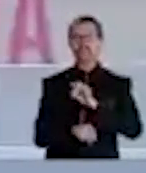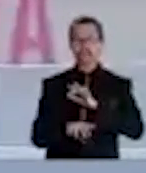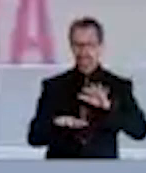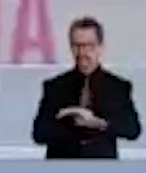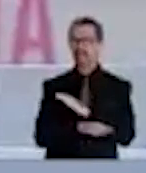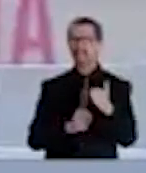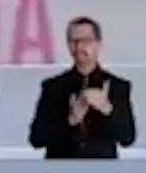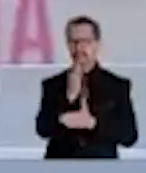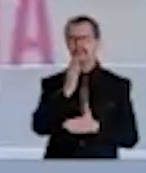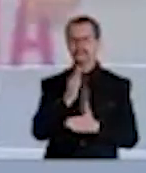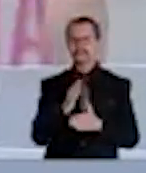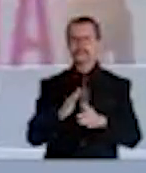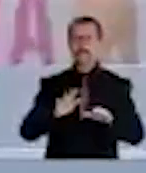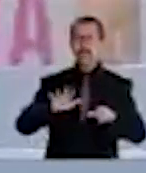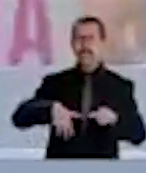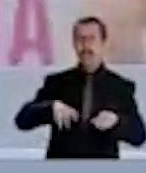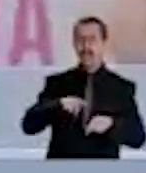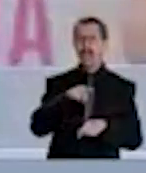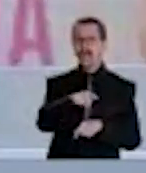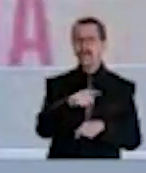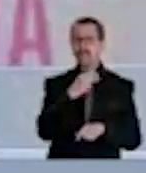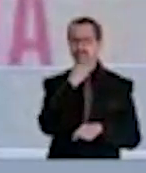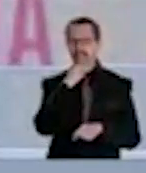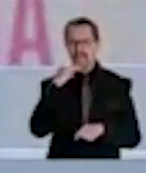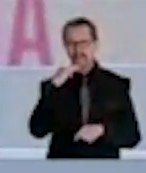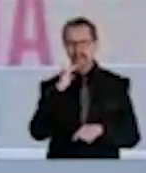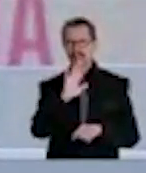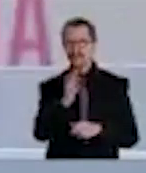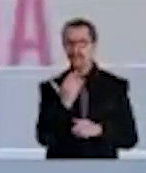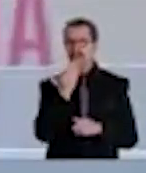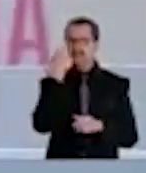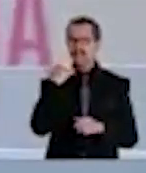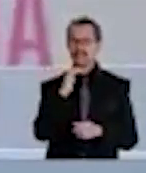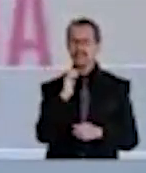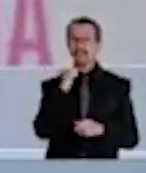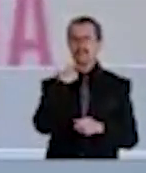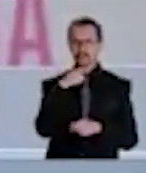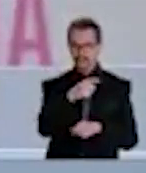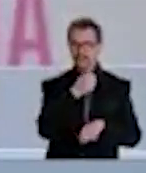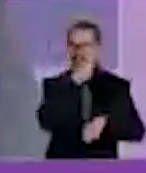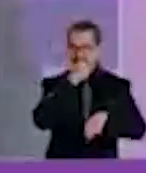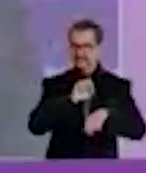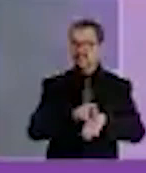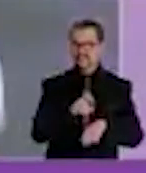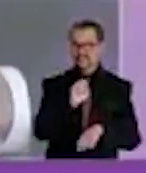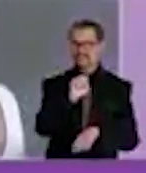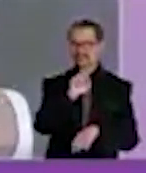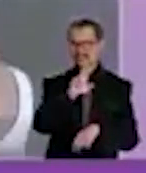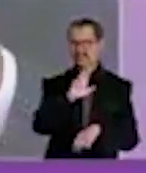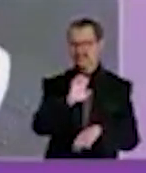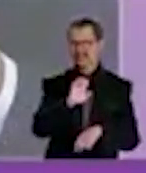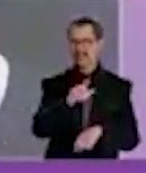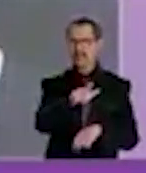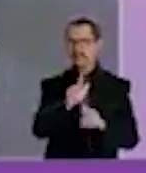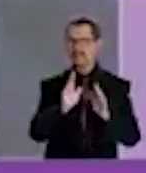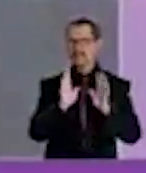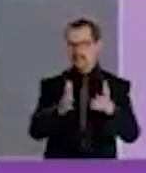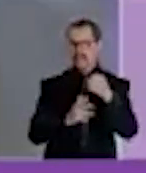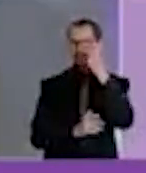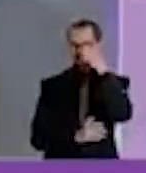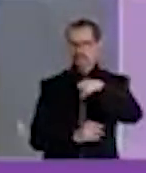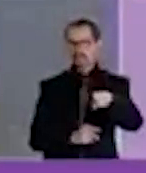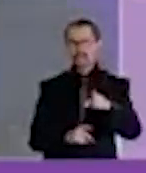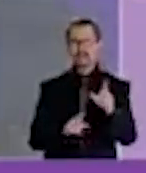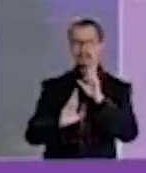está contestando con esos reflejos ahorita a estas preguntas el gobierno actual tuvo los mismos